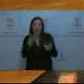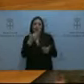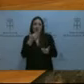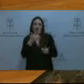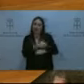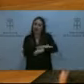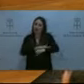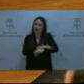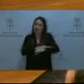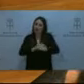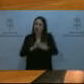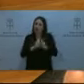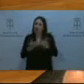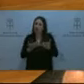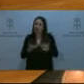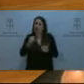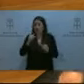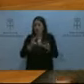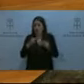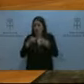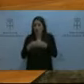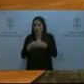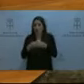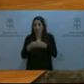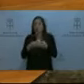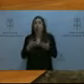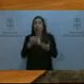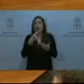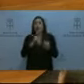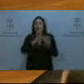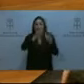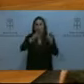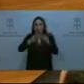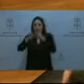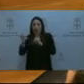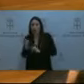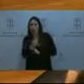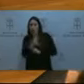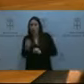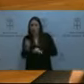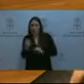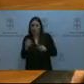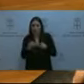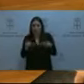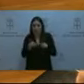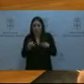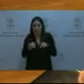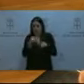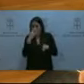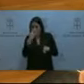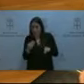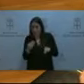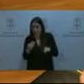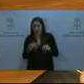Ministerio que han sido ratificados en este encuentro. Apertura de dos túneles de ancho internacional y colocación